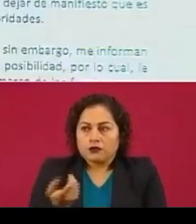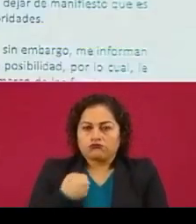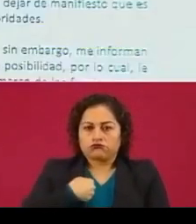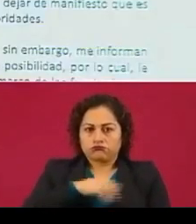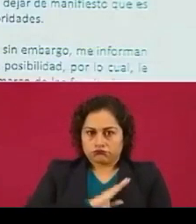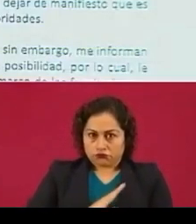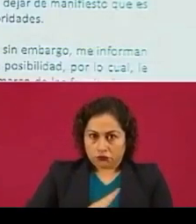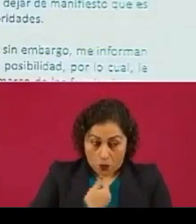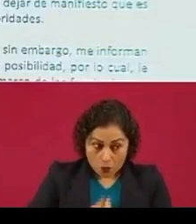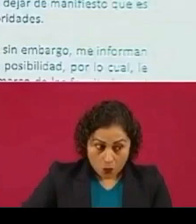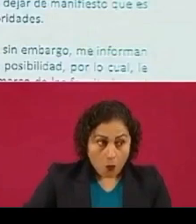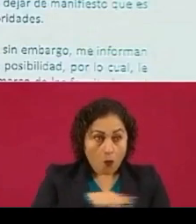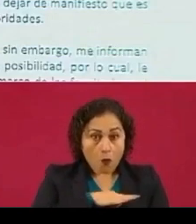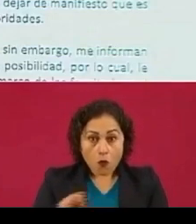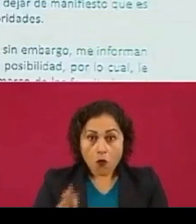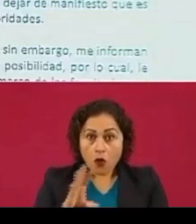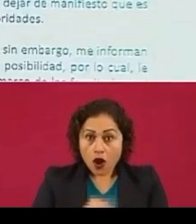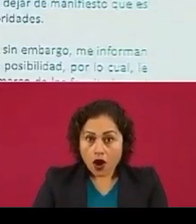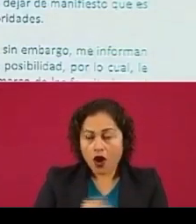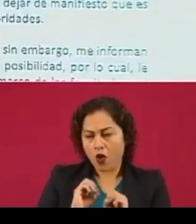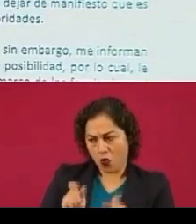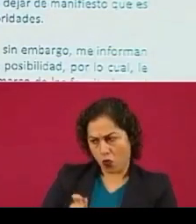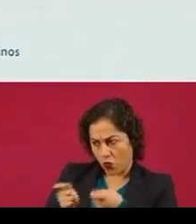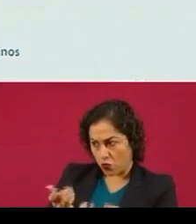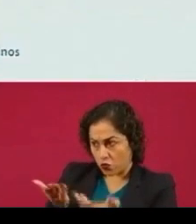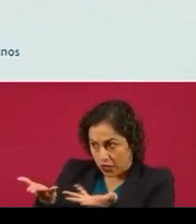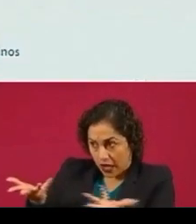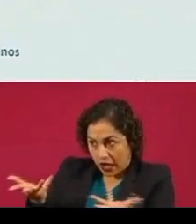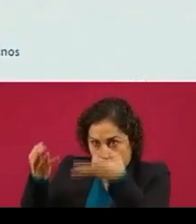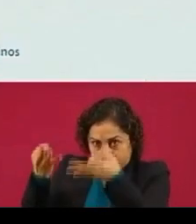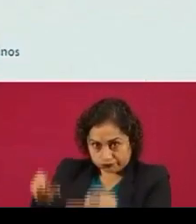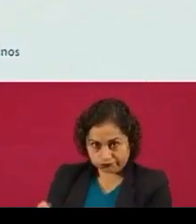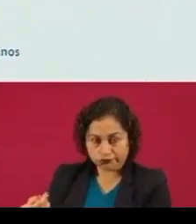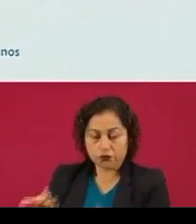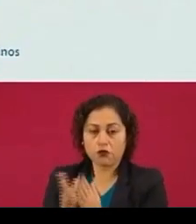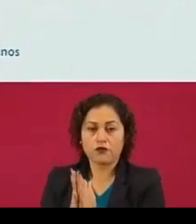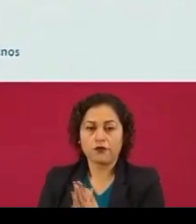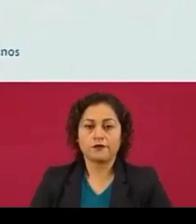procedimientos aplicables por el poder que usted dignamente representa.